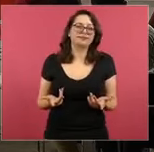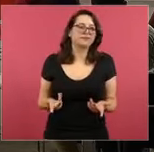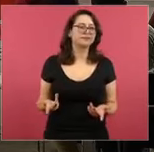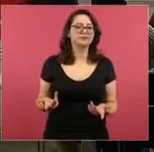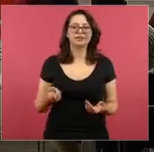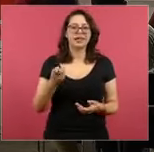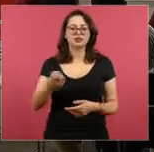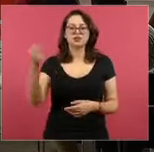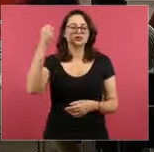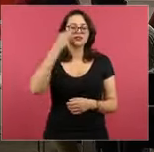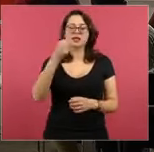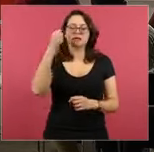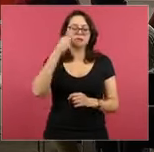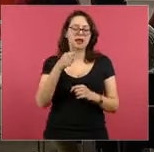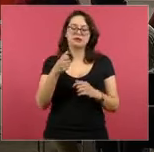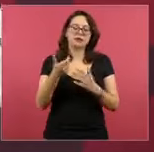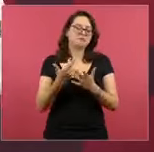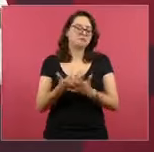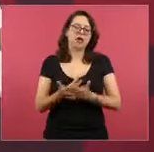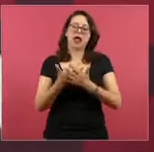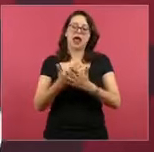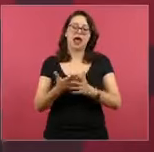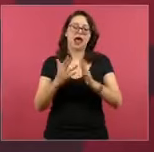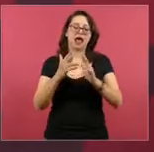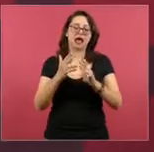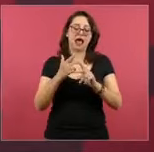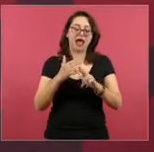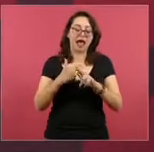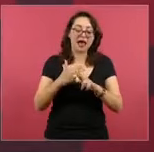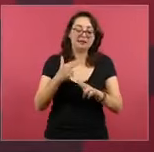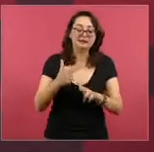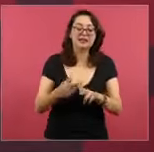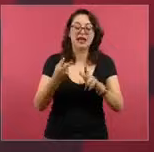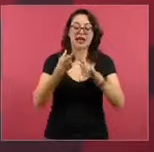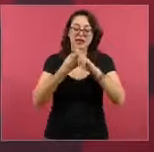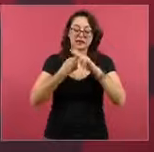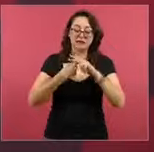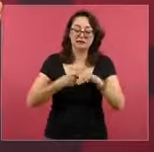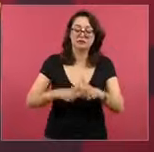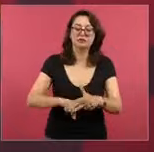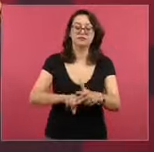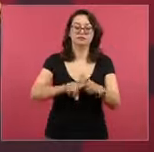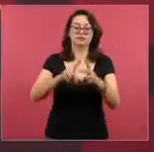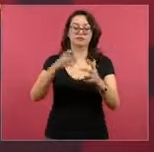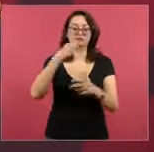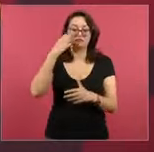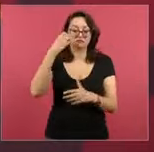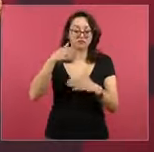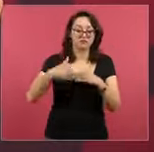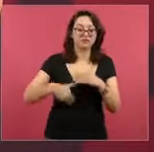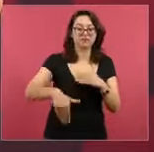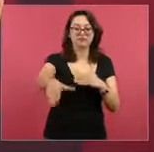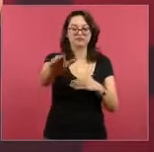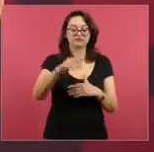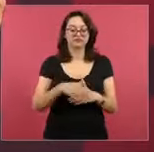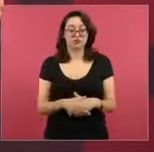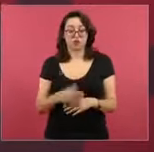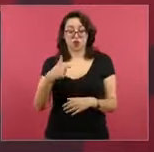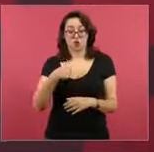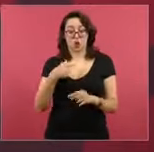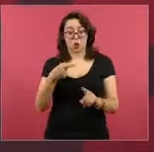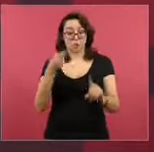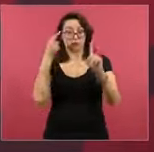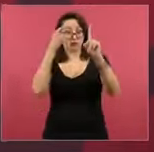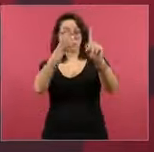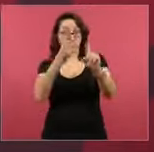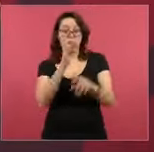propuestas que hacen lo que me dice el plan de estudios que debo cumplir, lo puedo cumplir con 3, 4, 5 proyectos ¿O lo